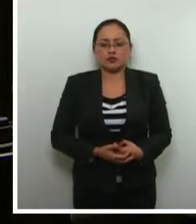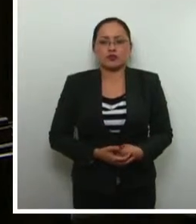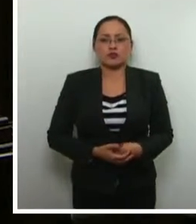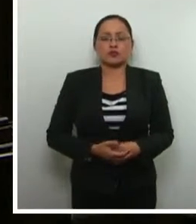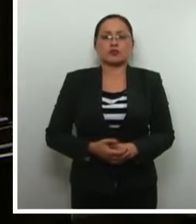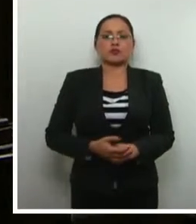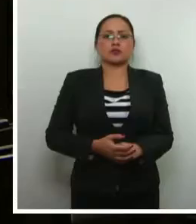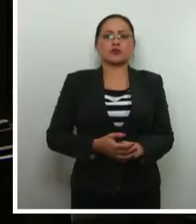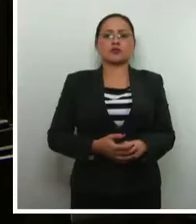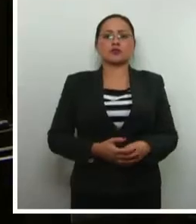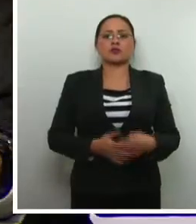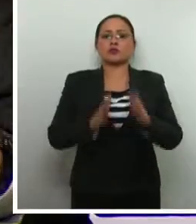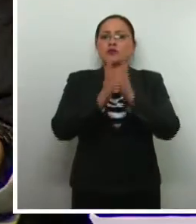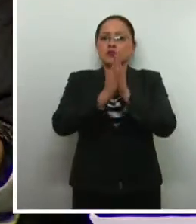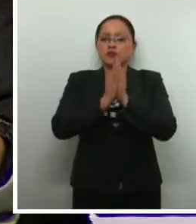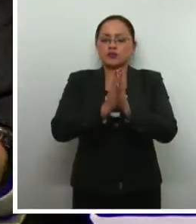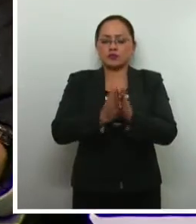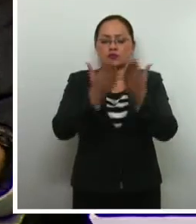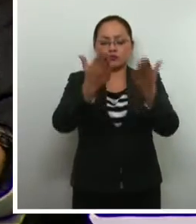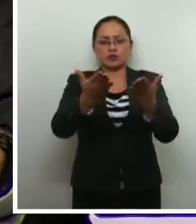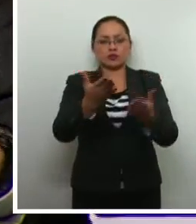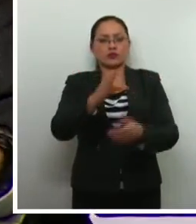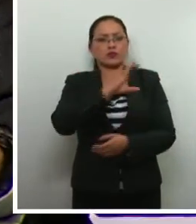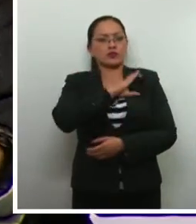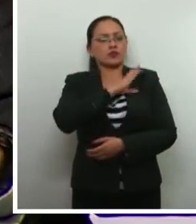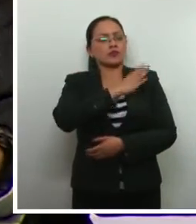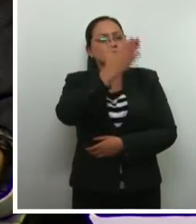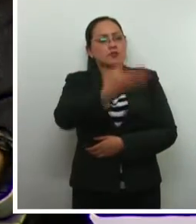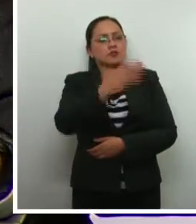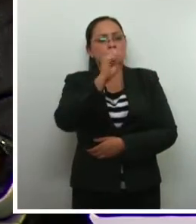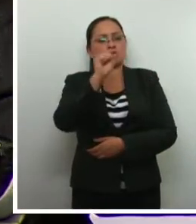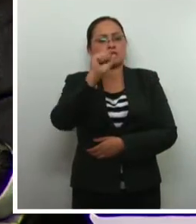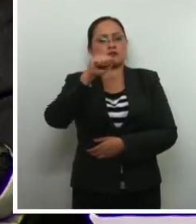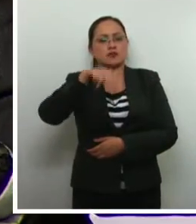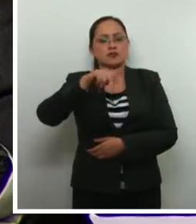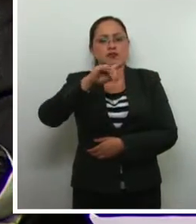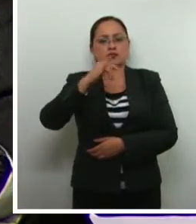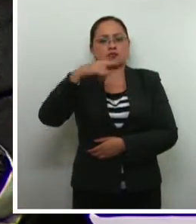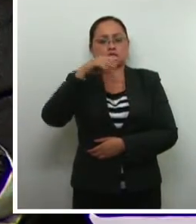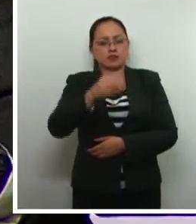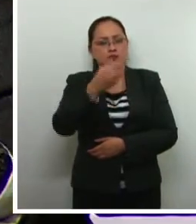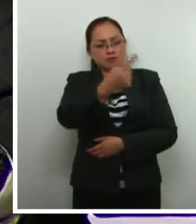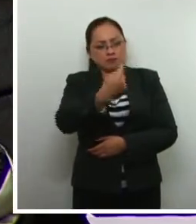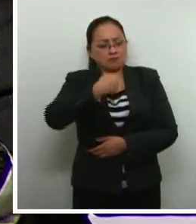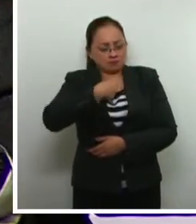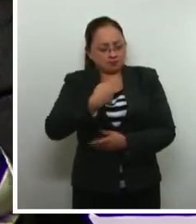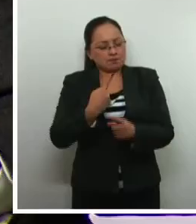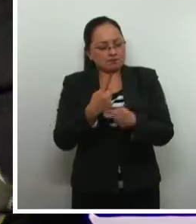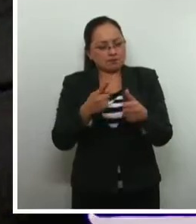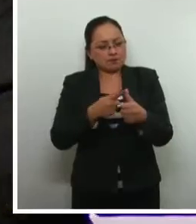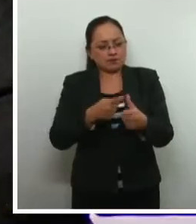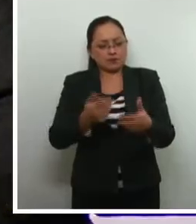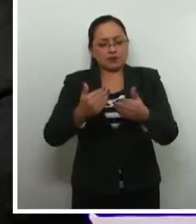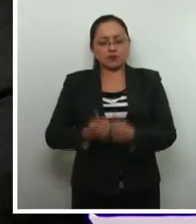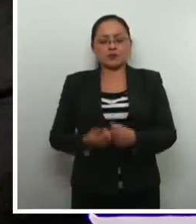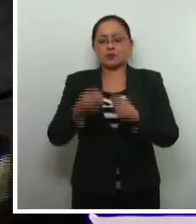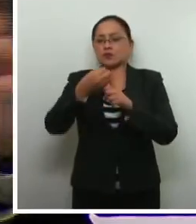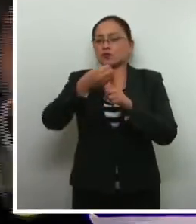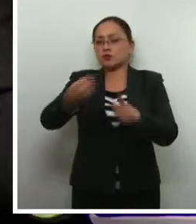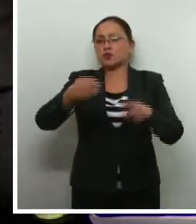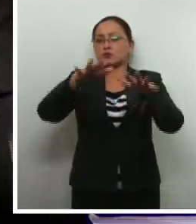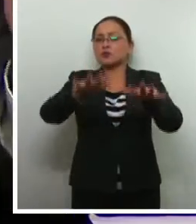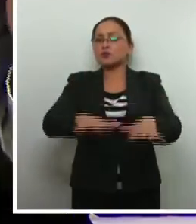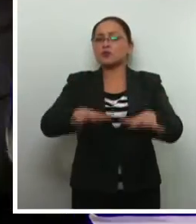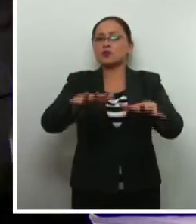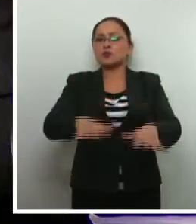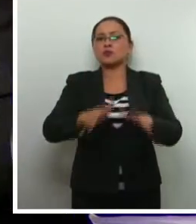por favor, mi querido Santiago, tengo la palabra. Orden en la sala, vamos a